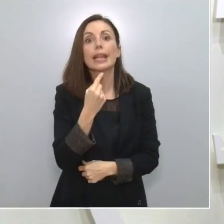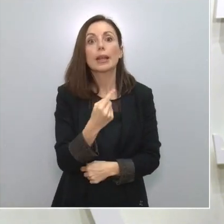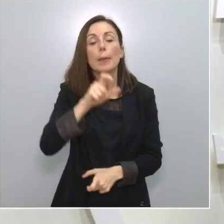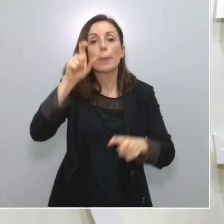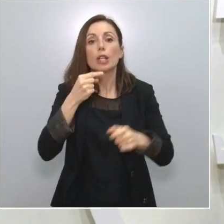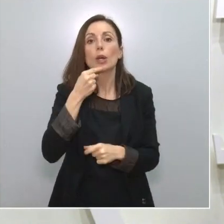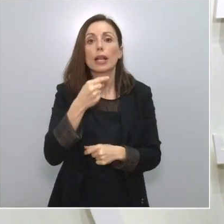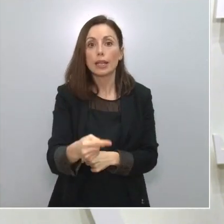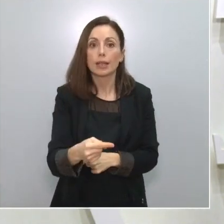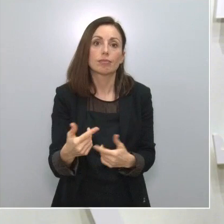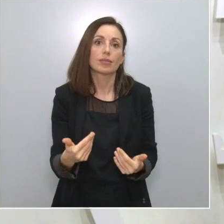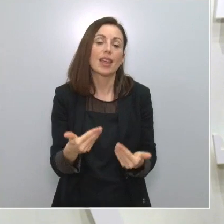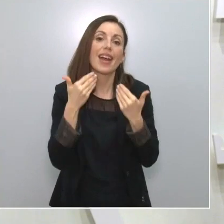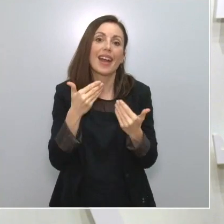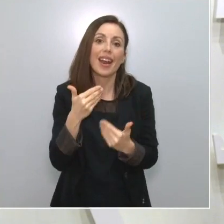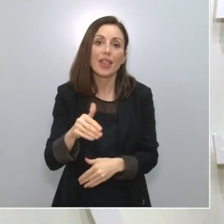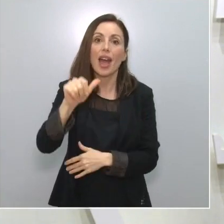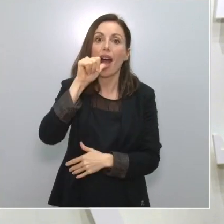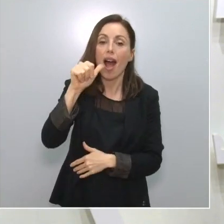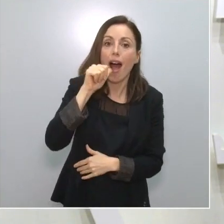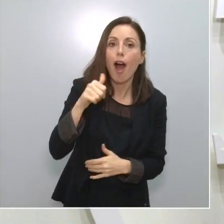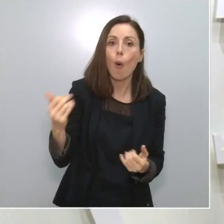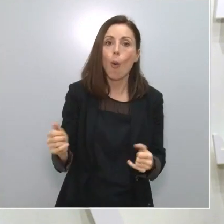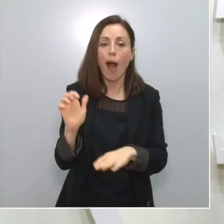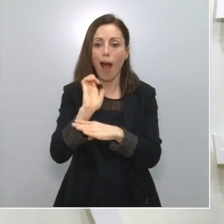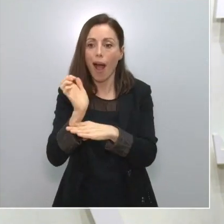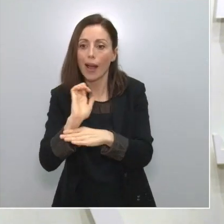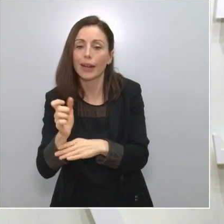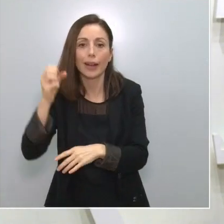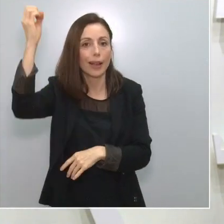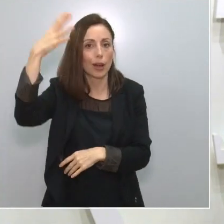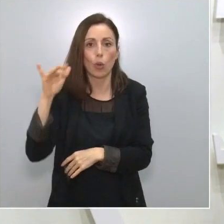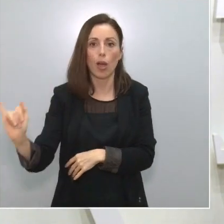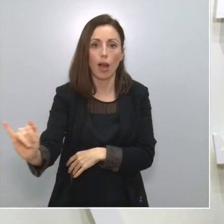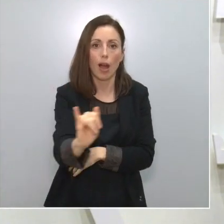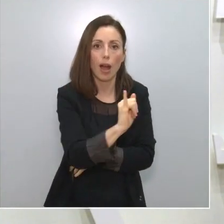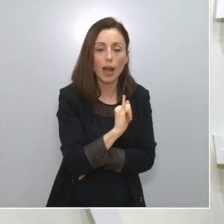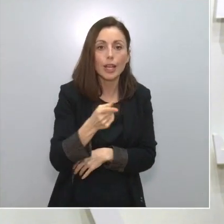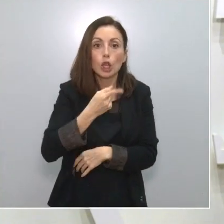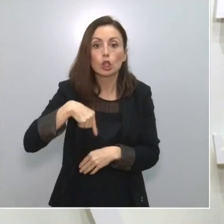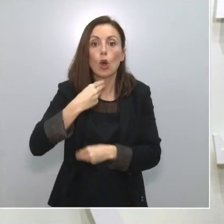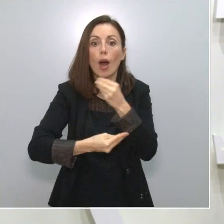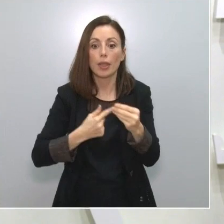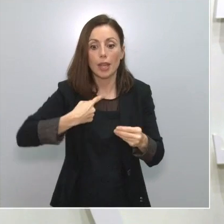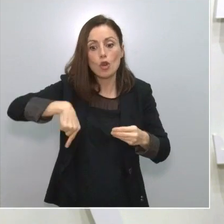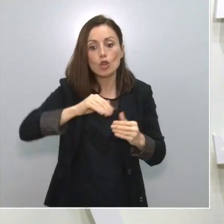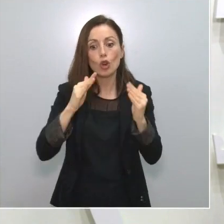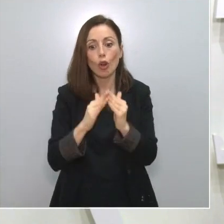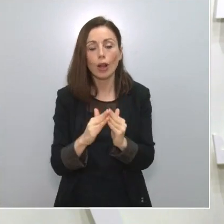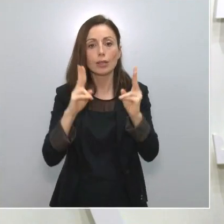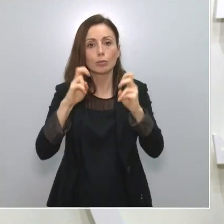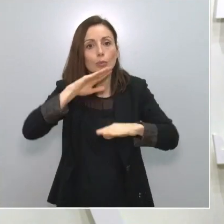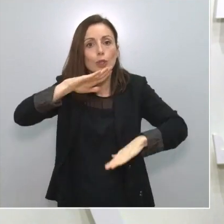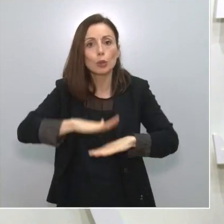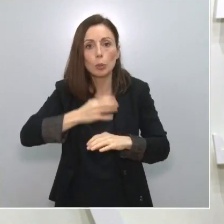teniendo suministro de agua, electricidad y energía. A todos los que hacen que podamos seguir en casa, salvando vidas. A